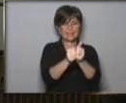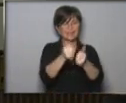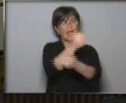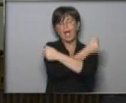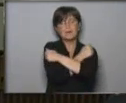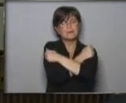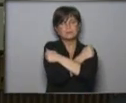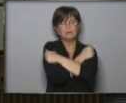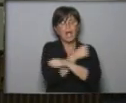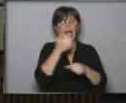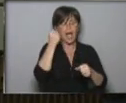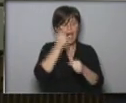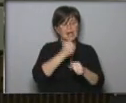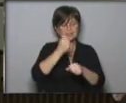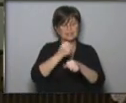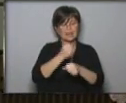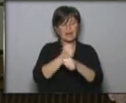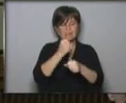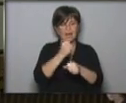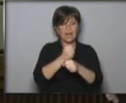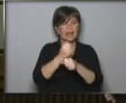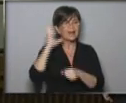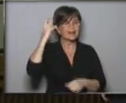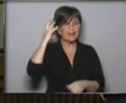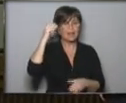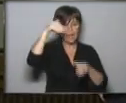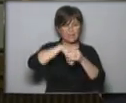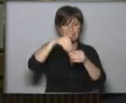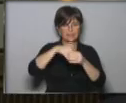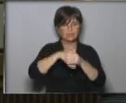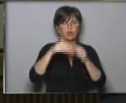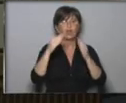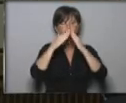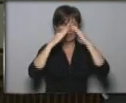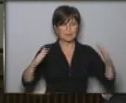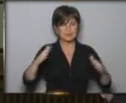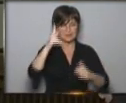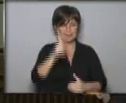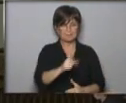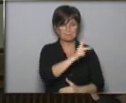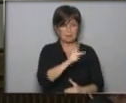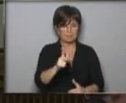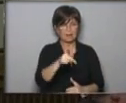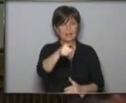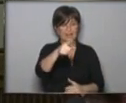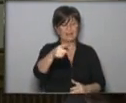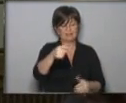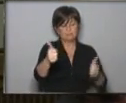que desde hace un tiempo trabaja en la Radio Vaticana. Fue un discípulo de